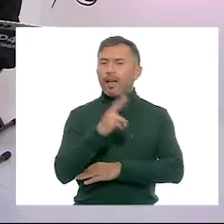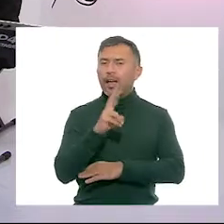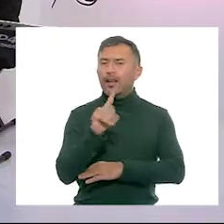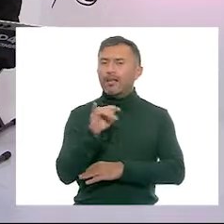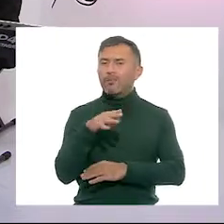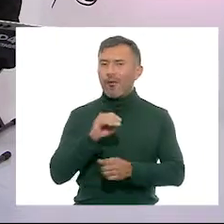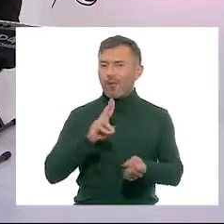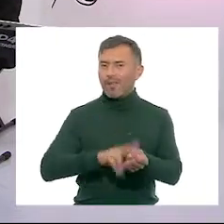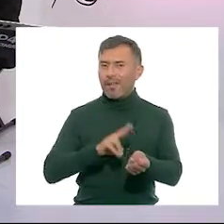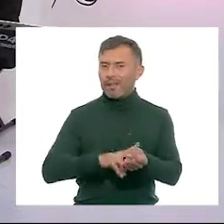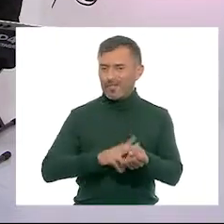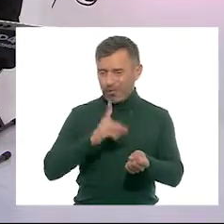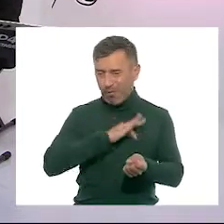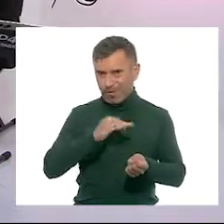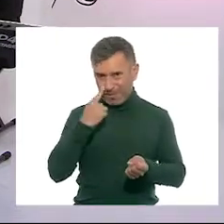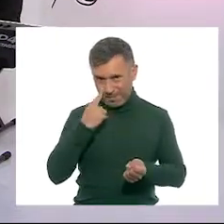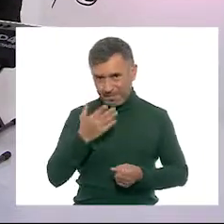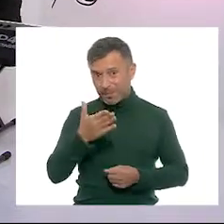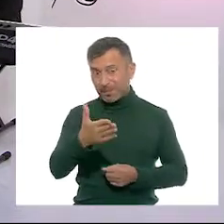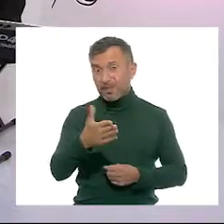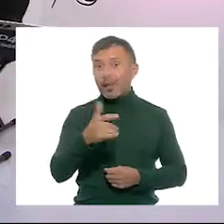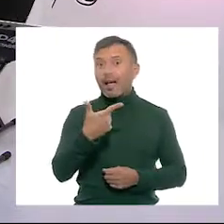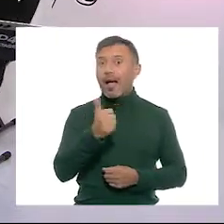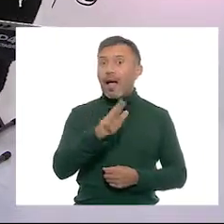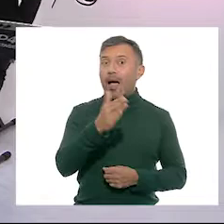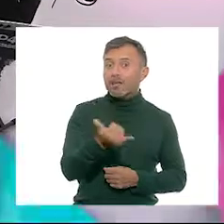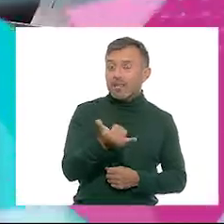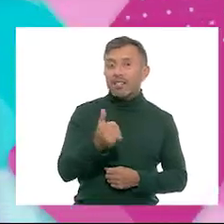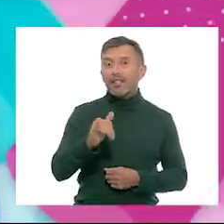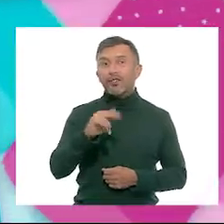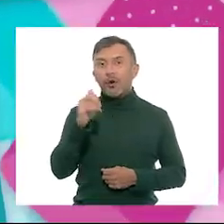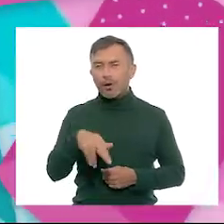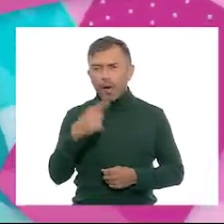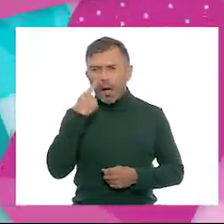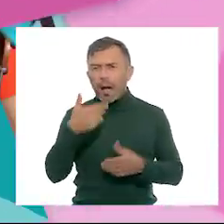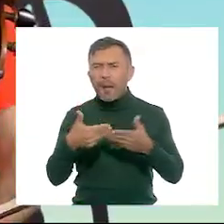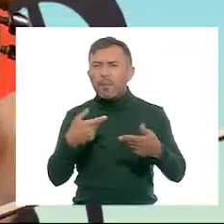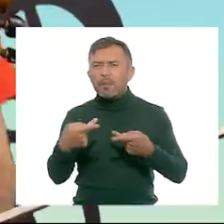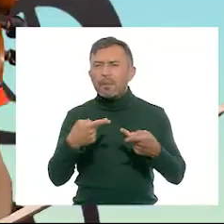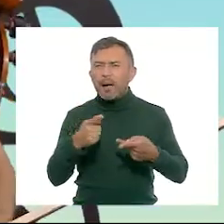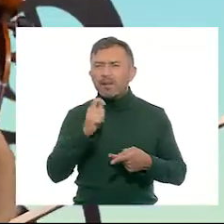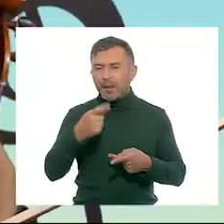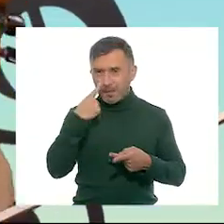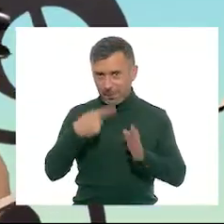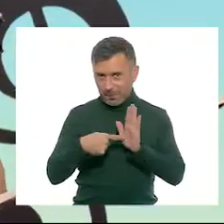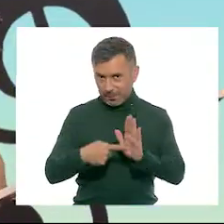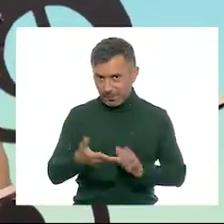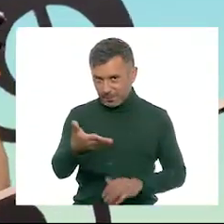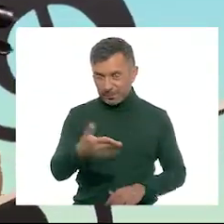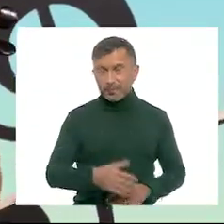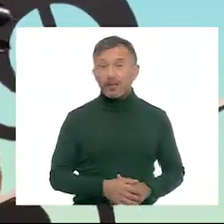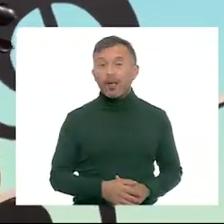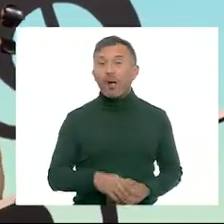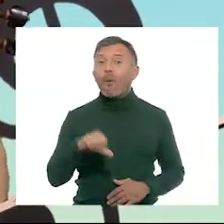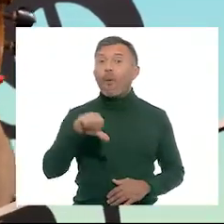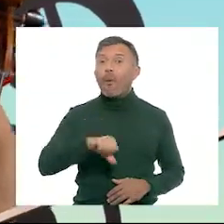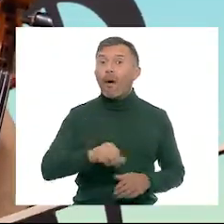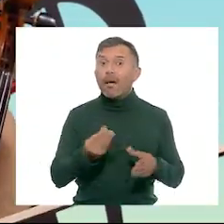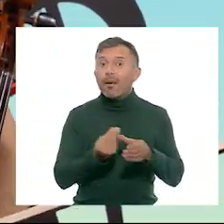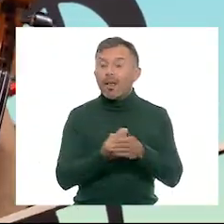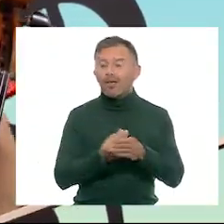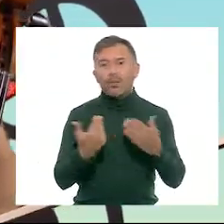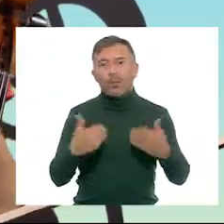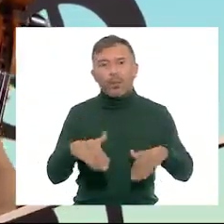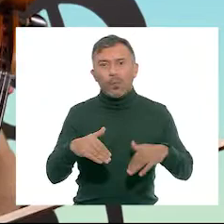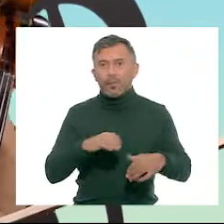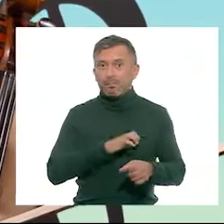preparado para nosotros nuestra Gaby y nuestro yo. ¡Adelante! Hoy vamos a tener una clase muy especial y